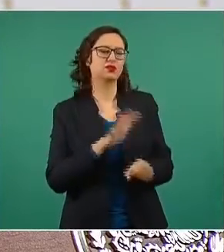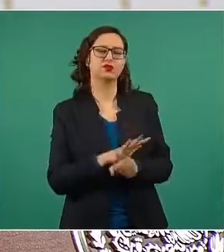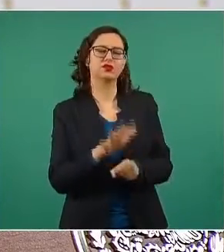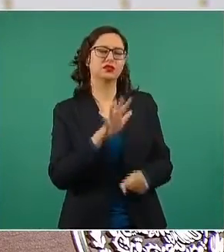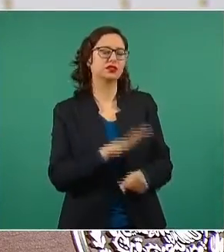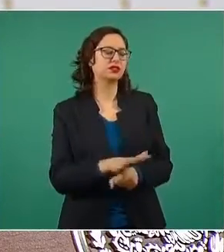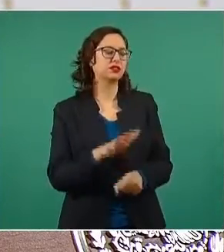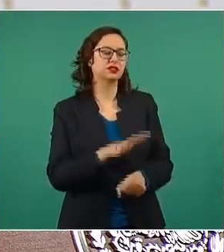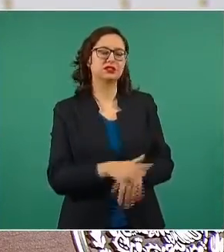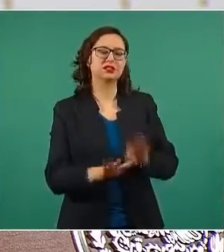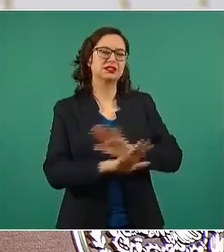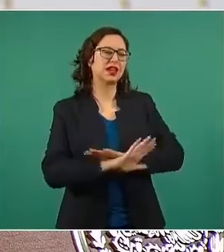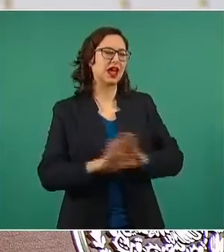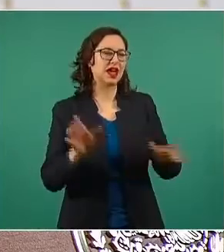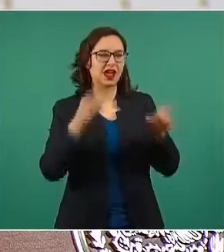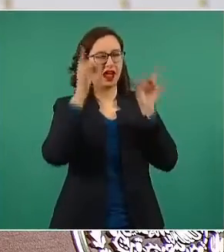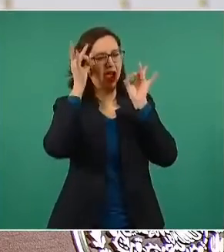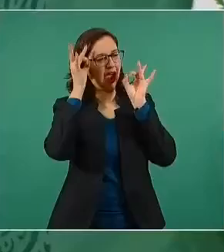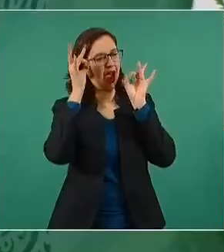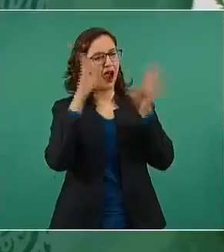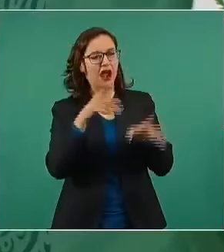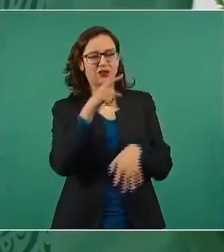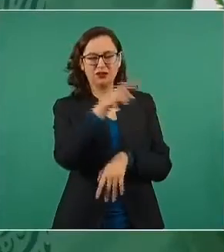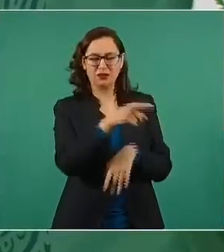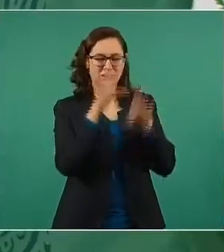más conservadurismo.